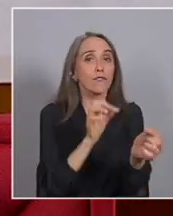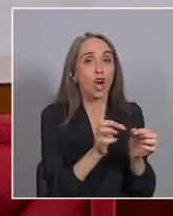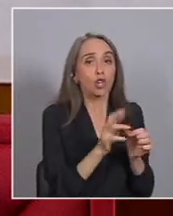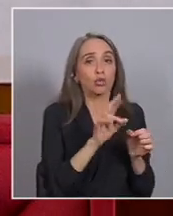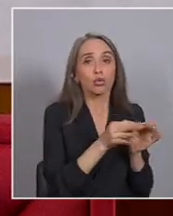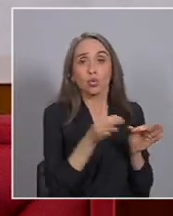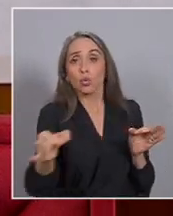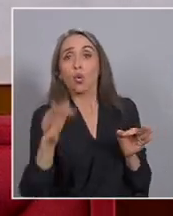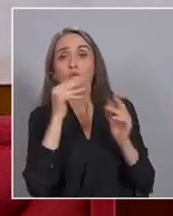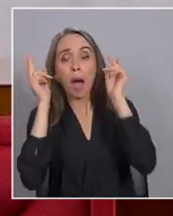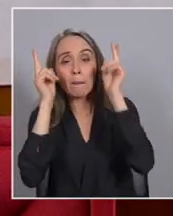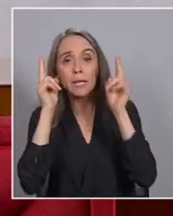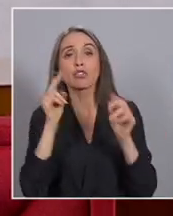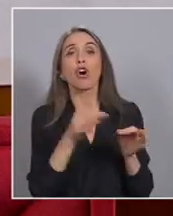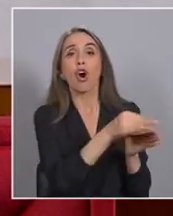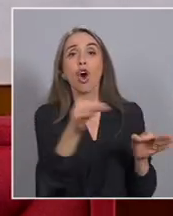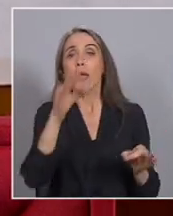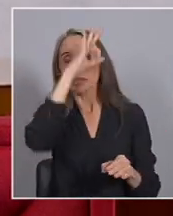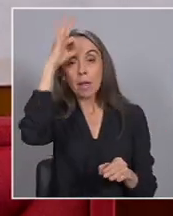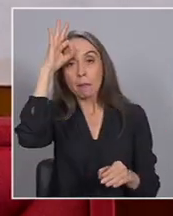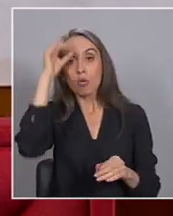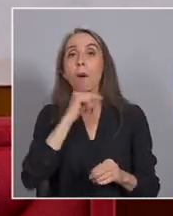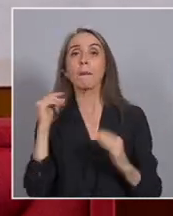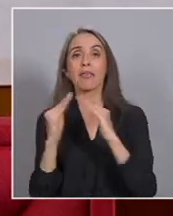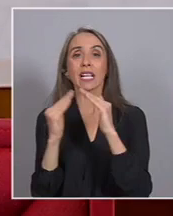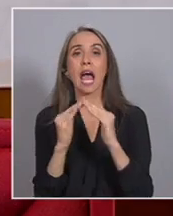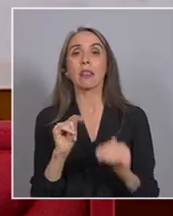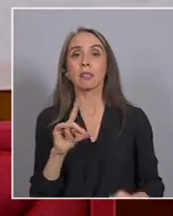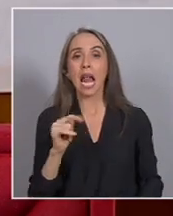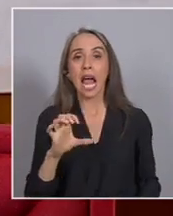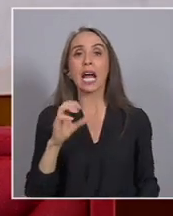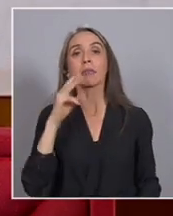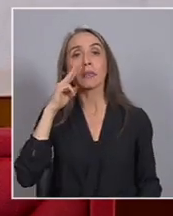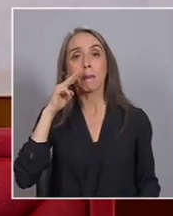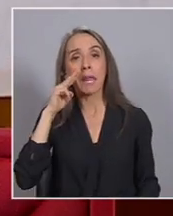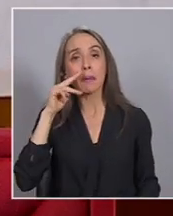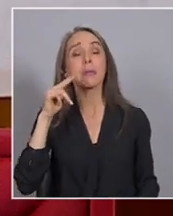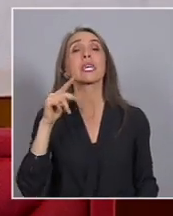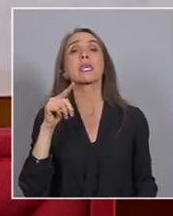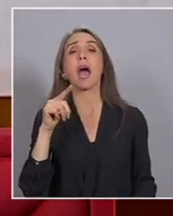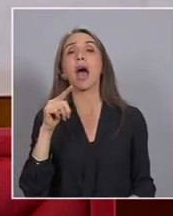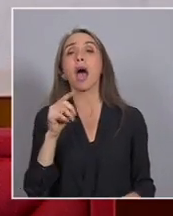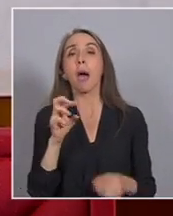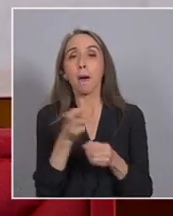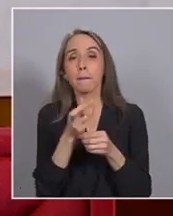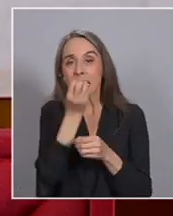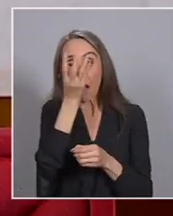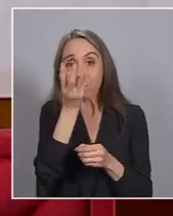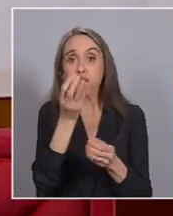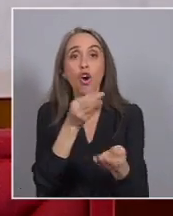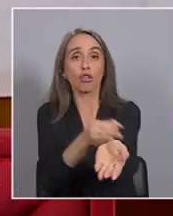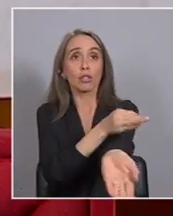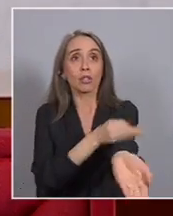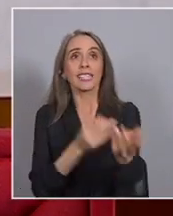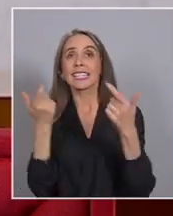Temuco, Padre Las Casas y las áreas rurales de la región metropolitana como Talagante, Menipilla y Peñaflor. Y esto va